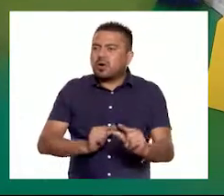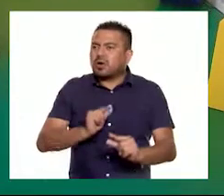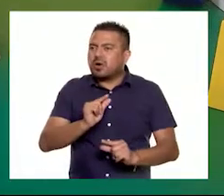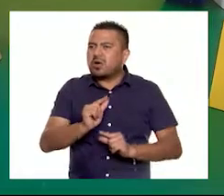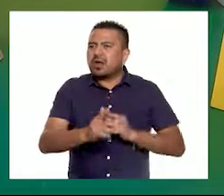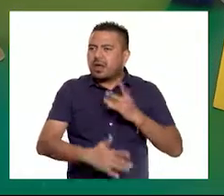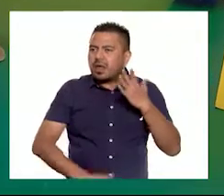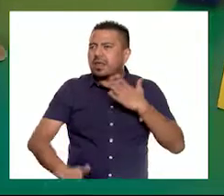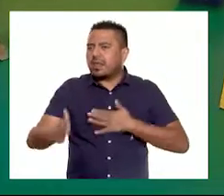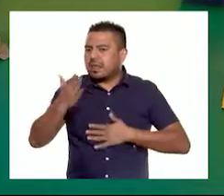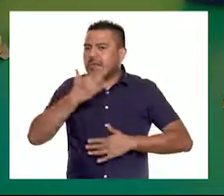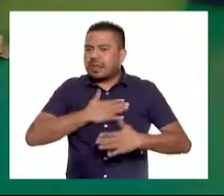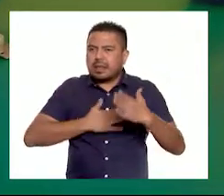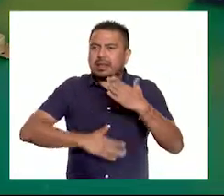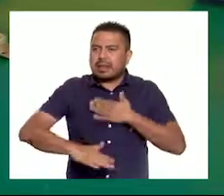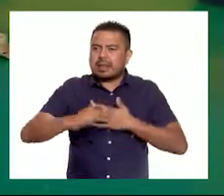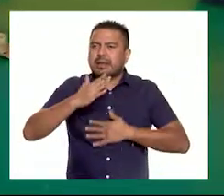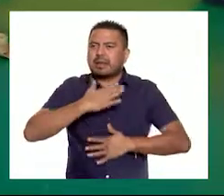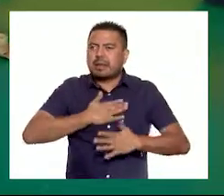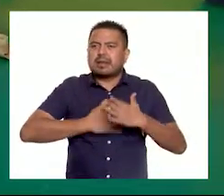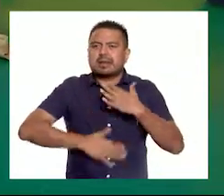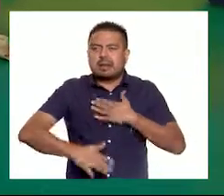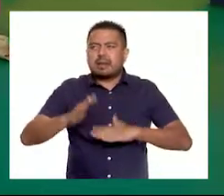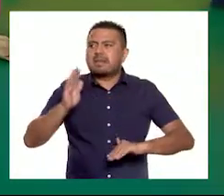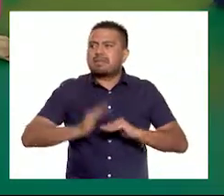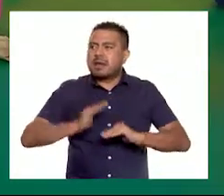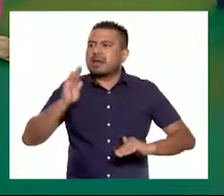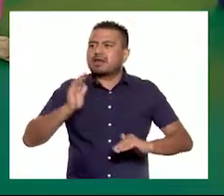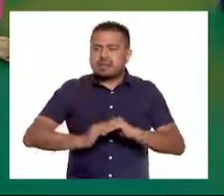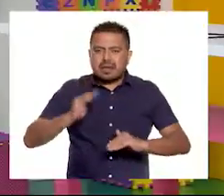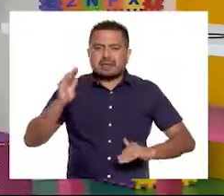fue cansando un poquito más.